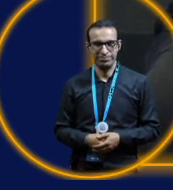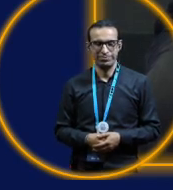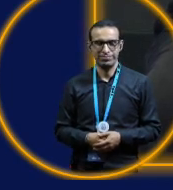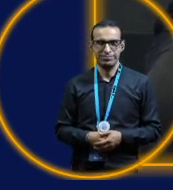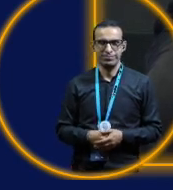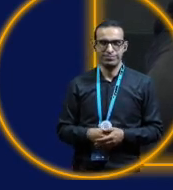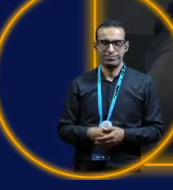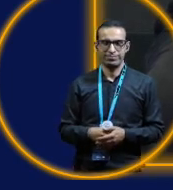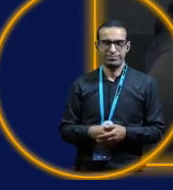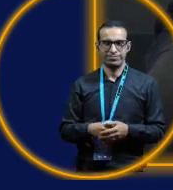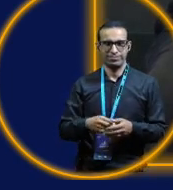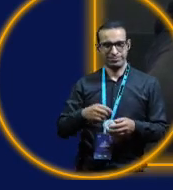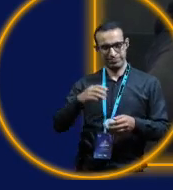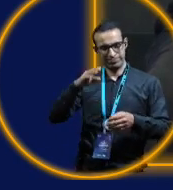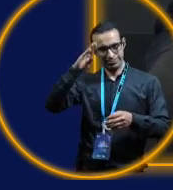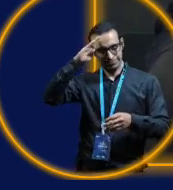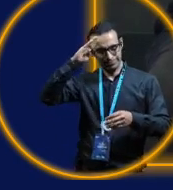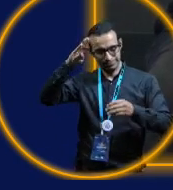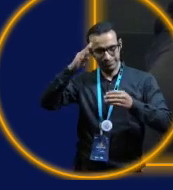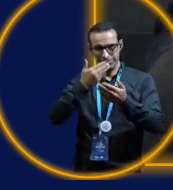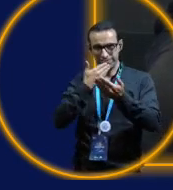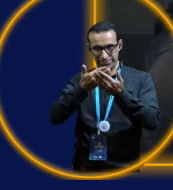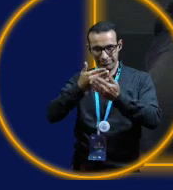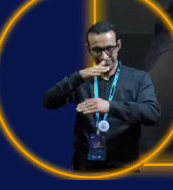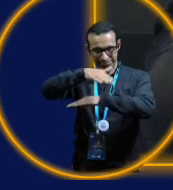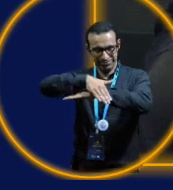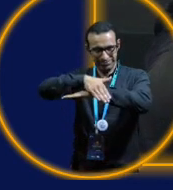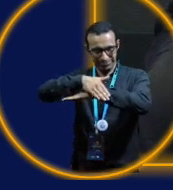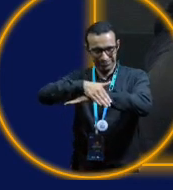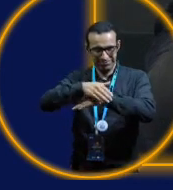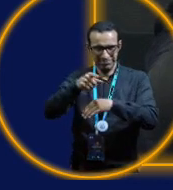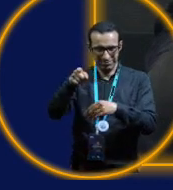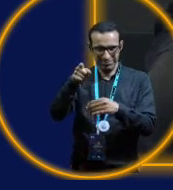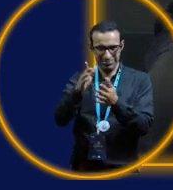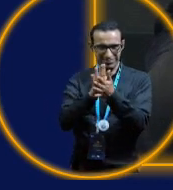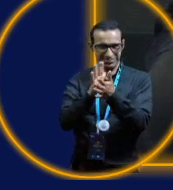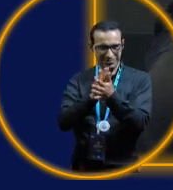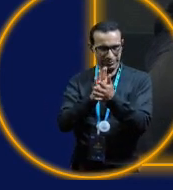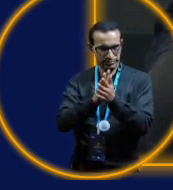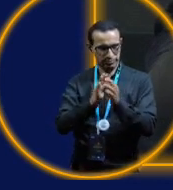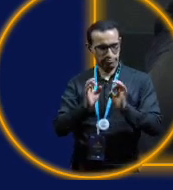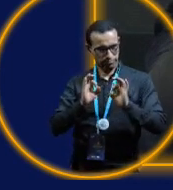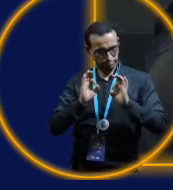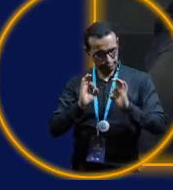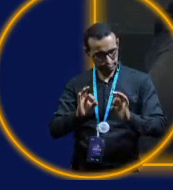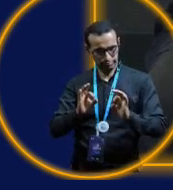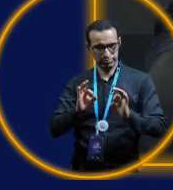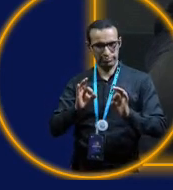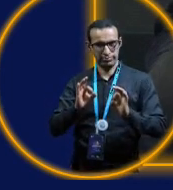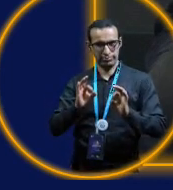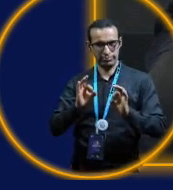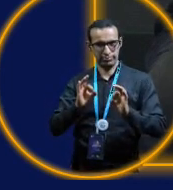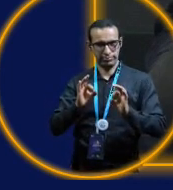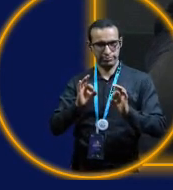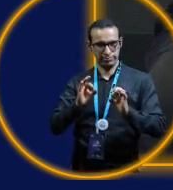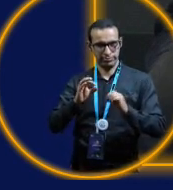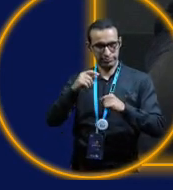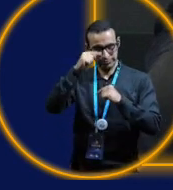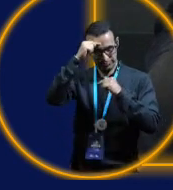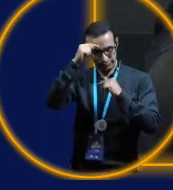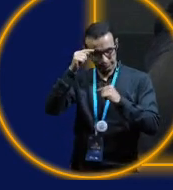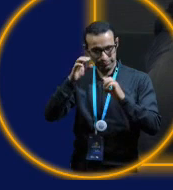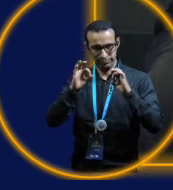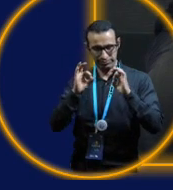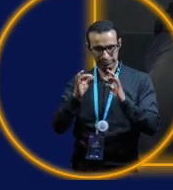OK So Talking About All About authenticity and curiosity that has been part of your Journey as antist